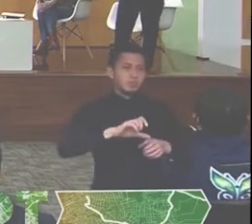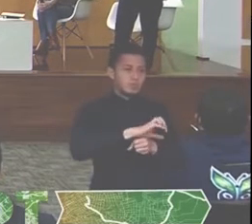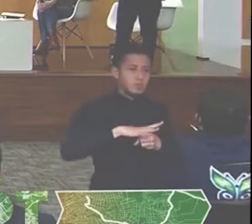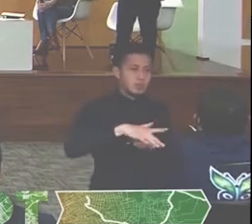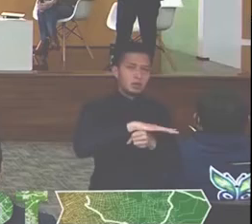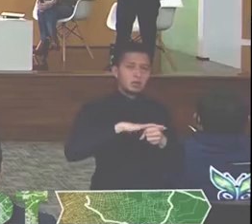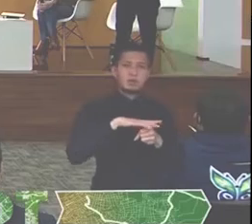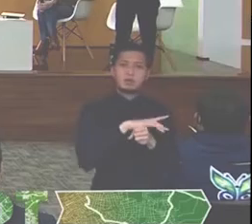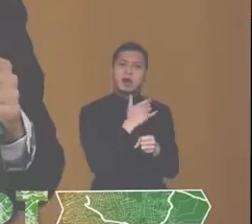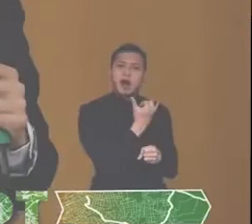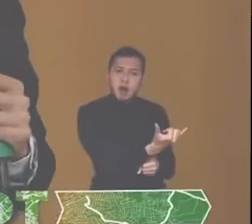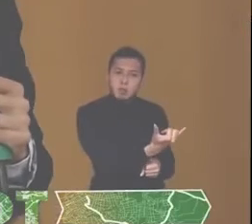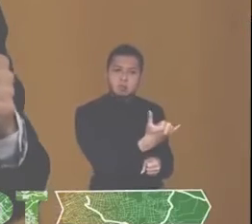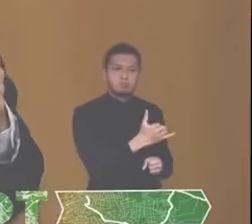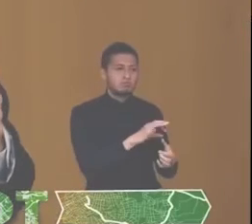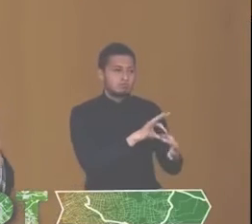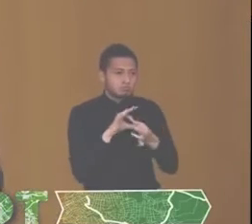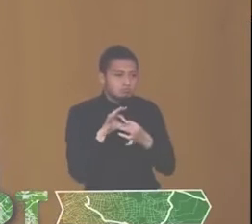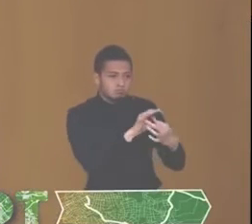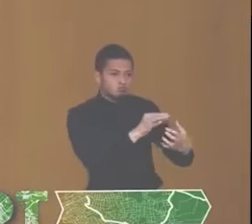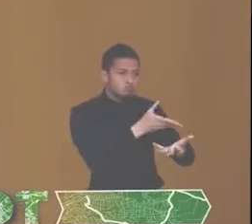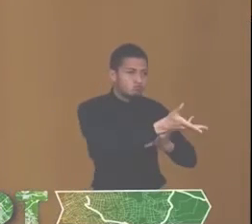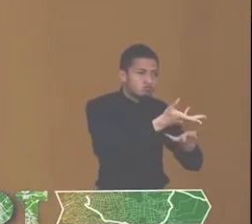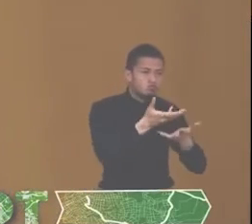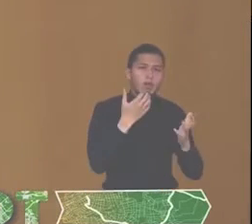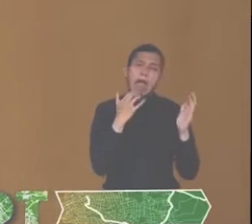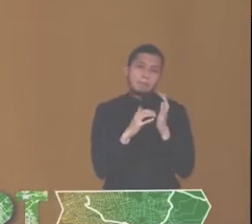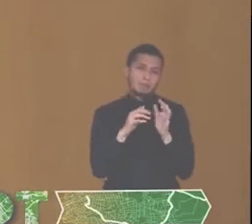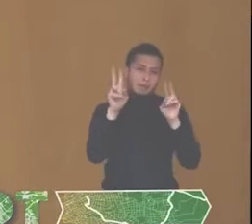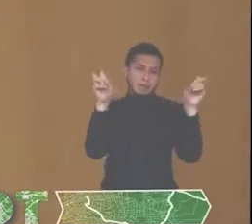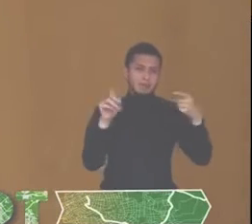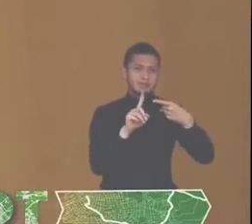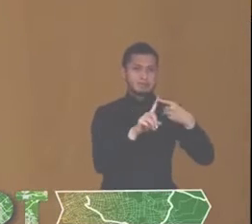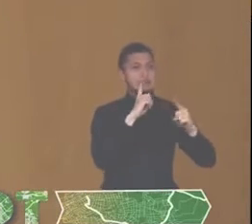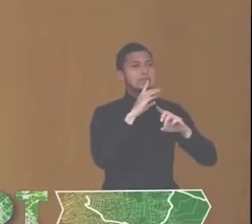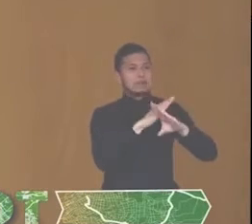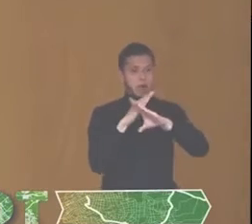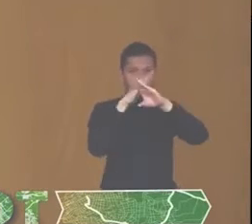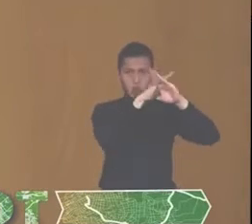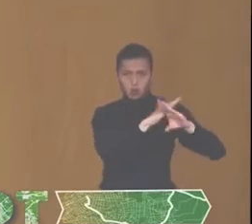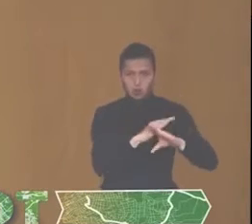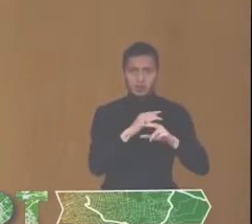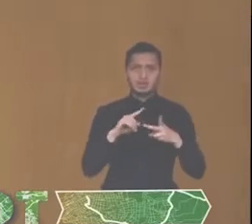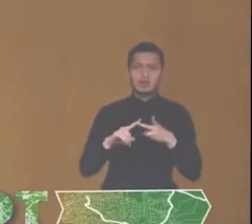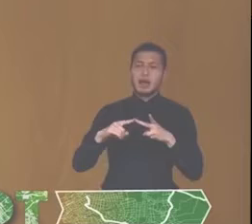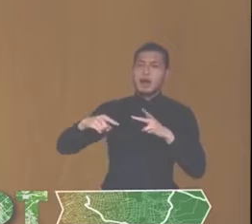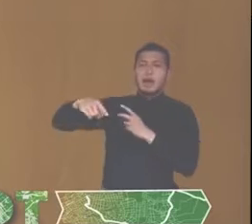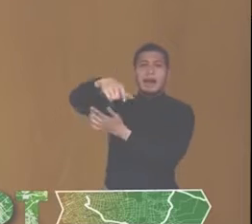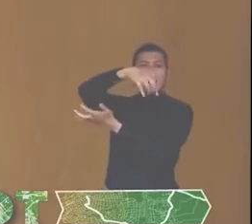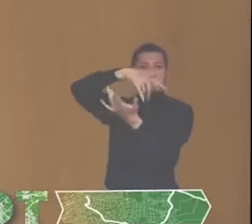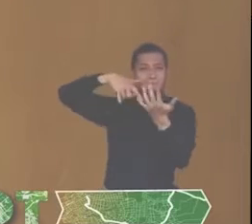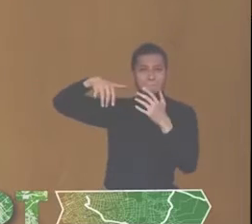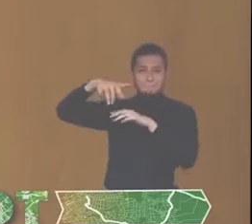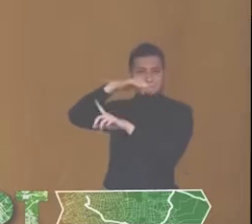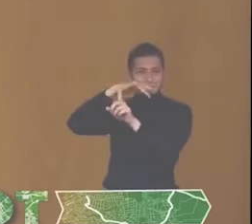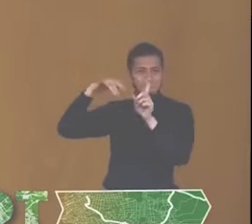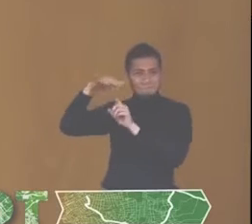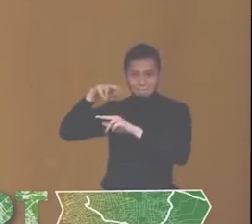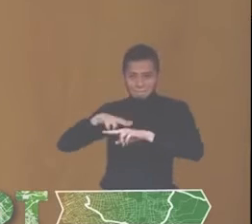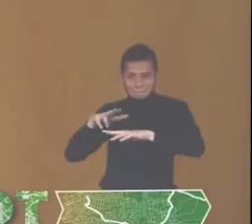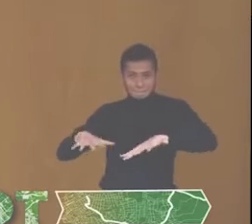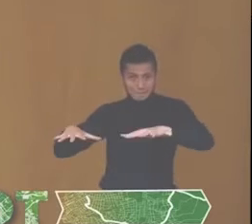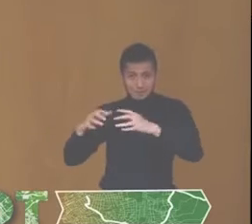mil opiniones y cualquier opinión se puede variar cuando uno dice que está siguiendo 27 mil sin decir